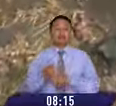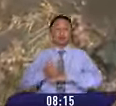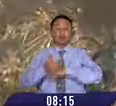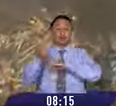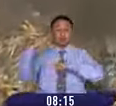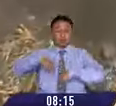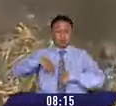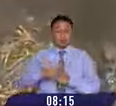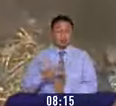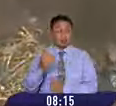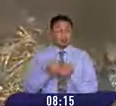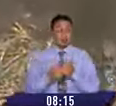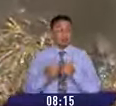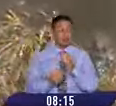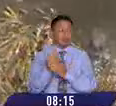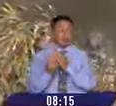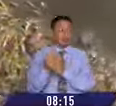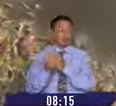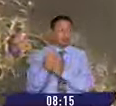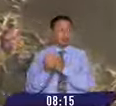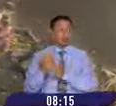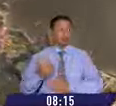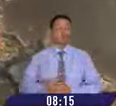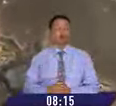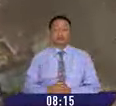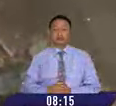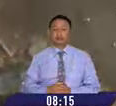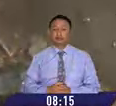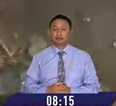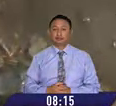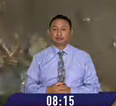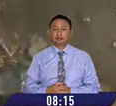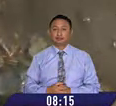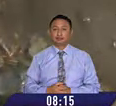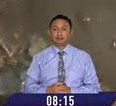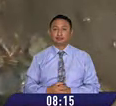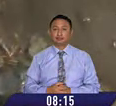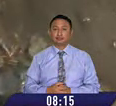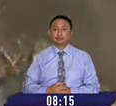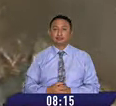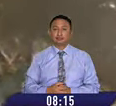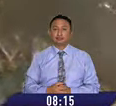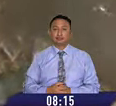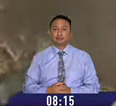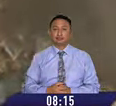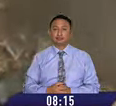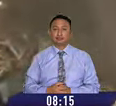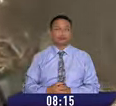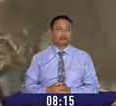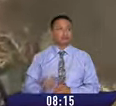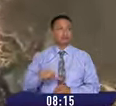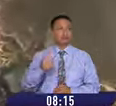estamos con este problema ya casi un mes. Y hemos tenido muchos, otra